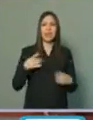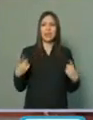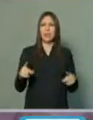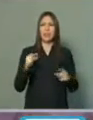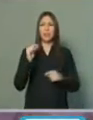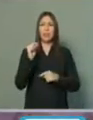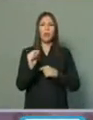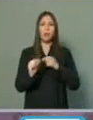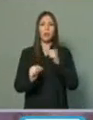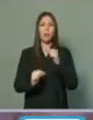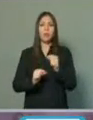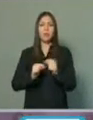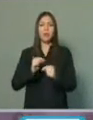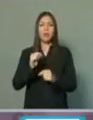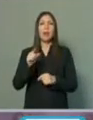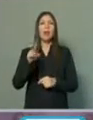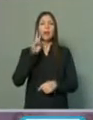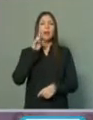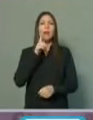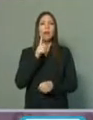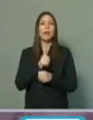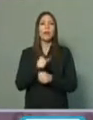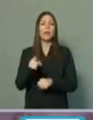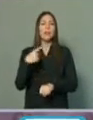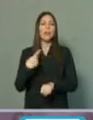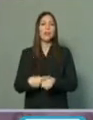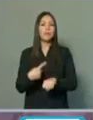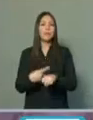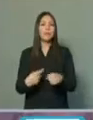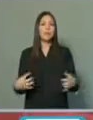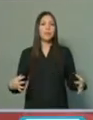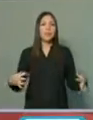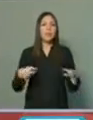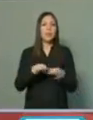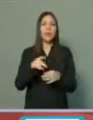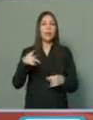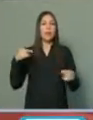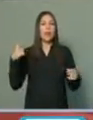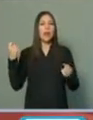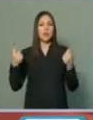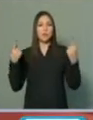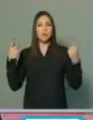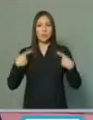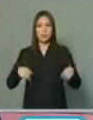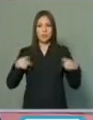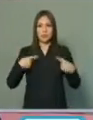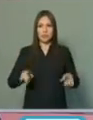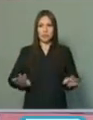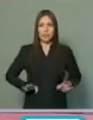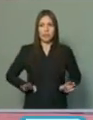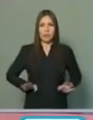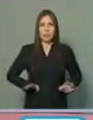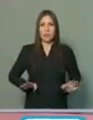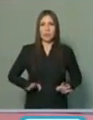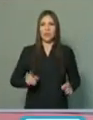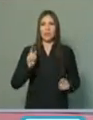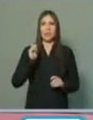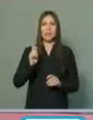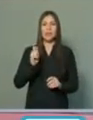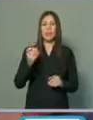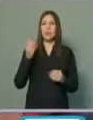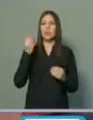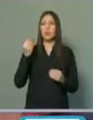empezó a asociar el padecimiento con personas que tienen unas características de personalidad como que se exigen